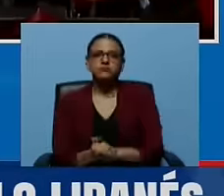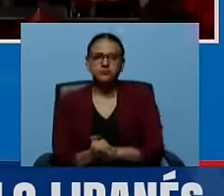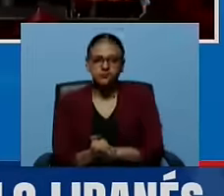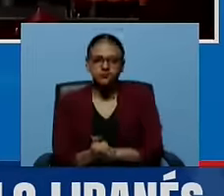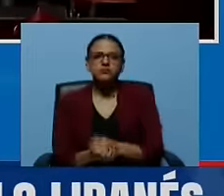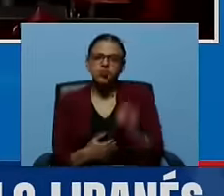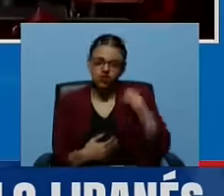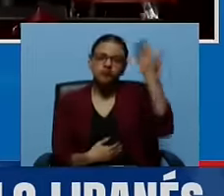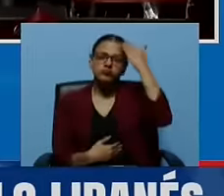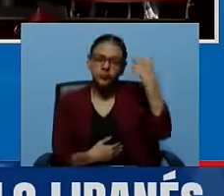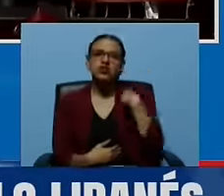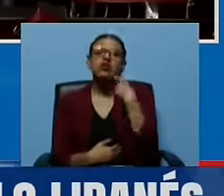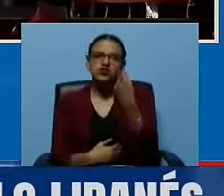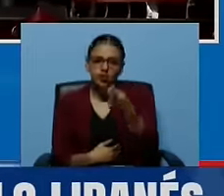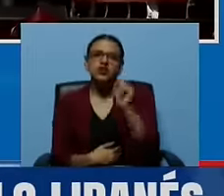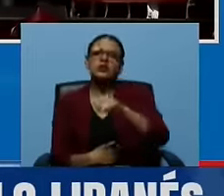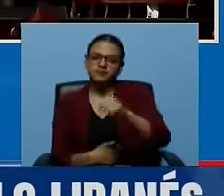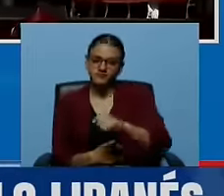Sé lo que digo.